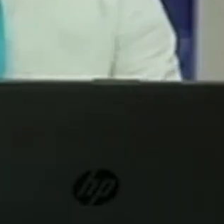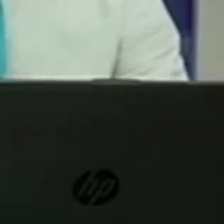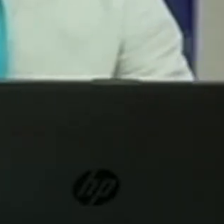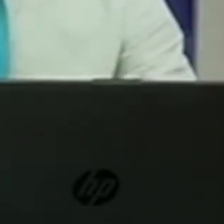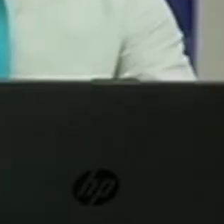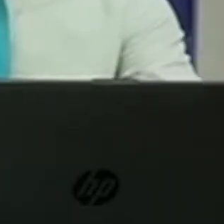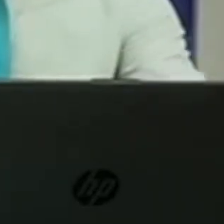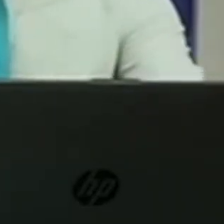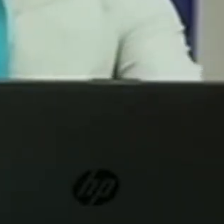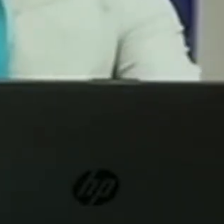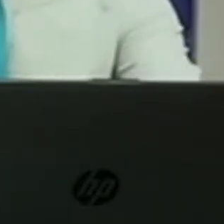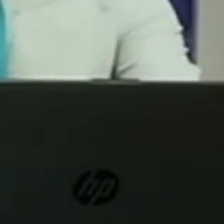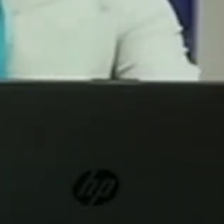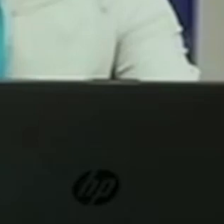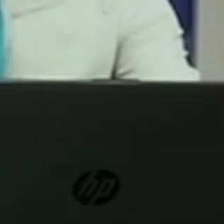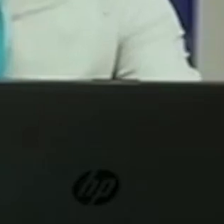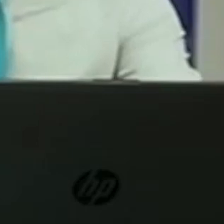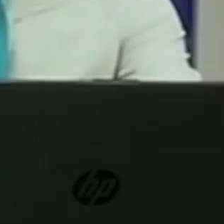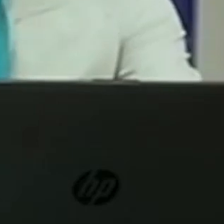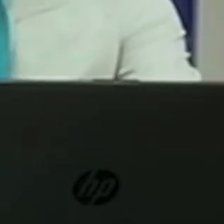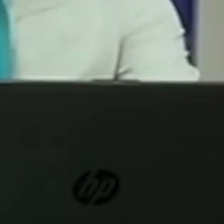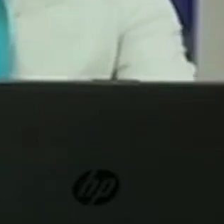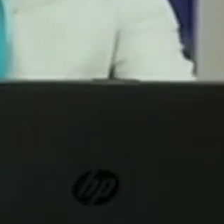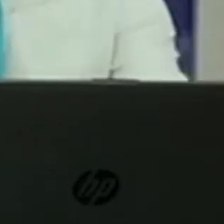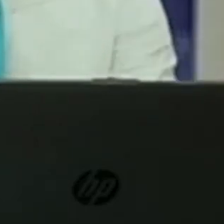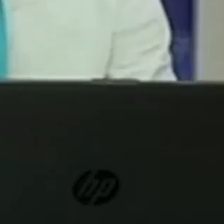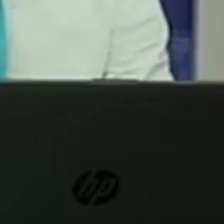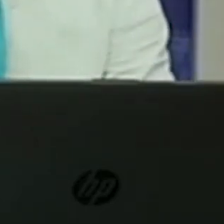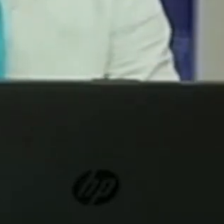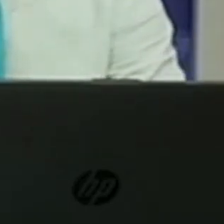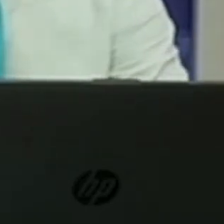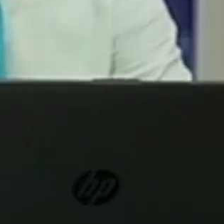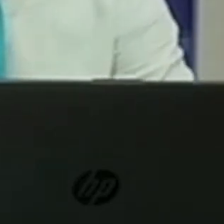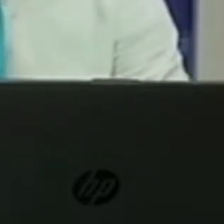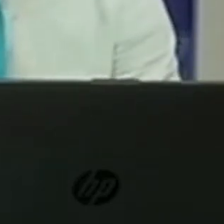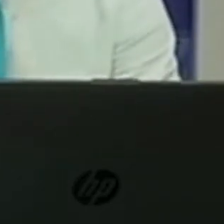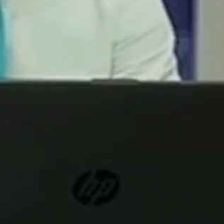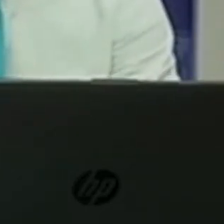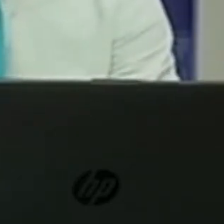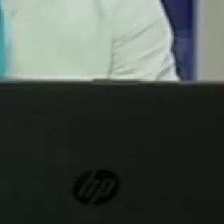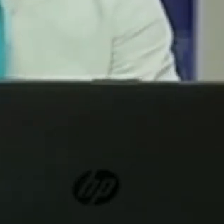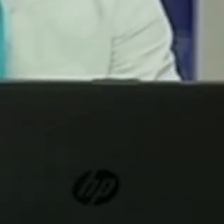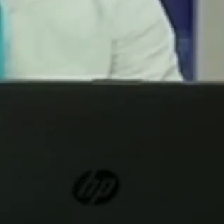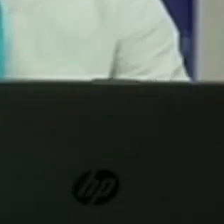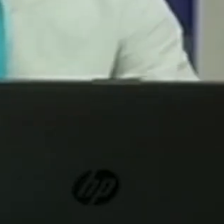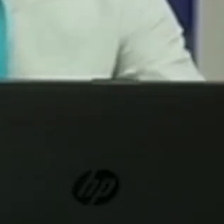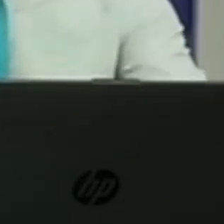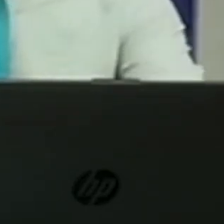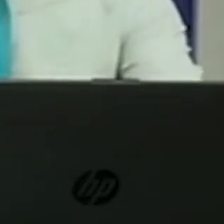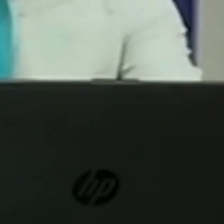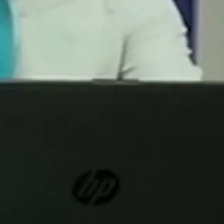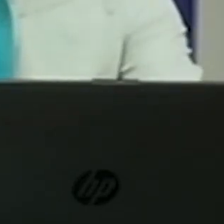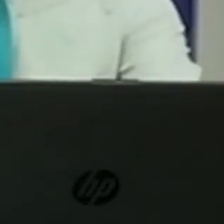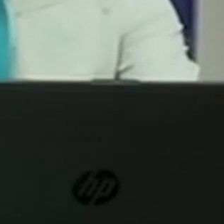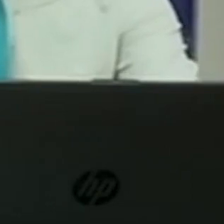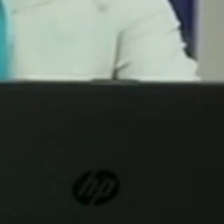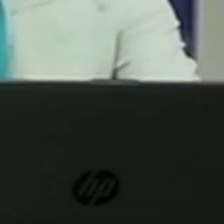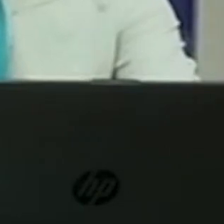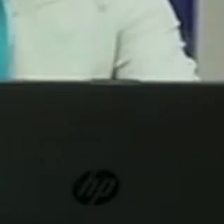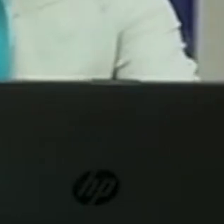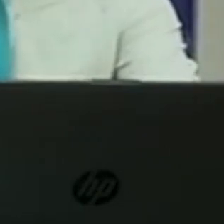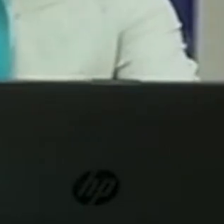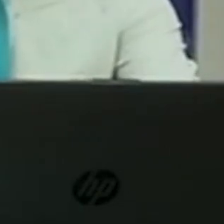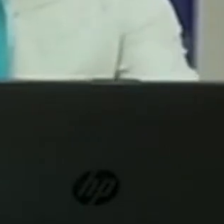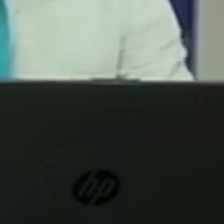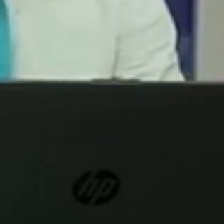que él sería el infectado por COVID-19 es falsa, por lo que se dirigió al Servicio Departamental de Salud para su